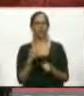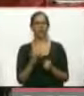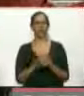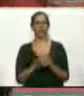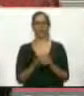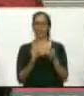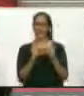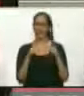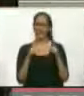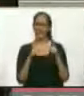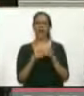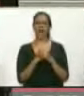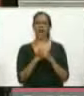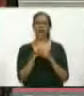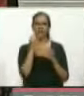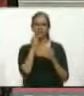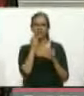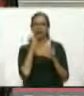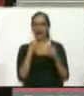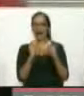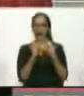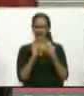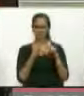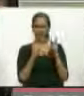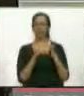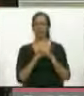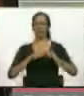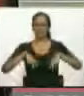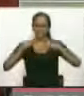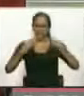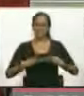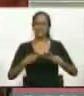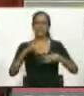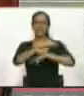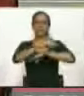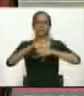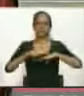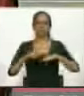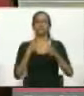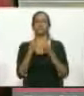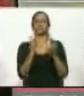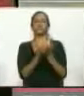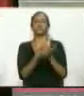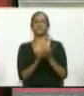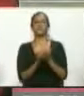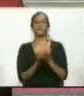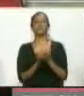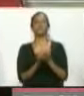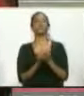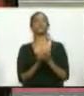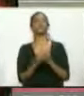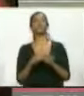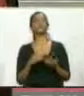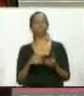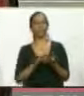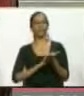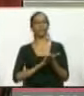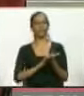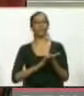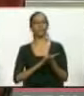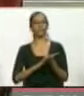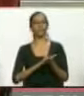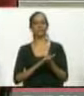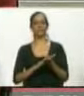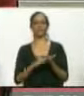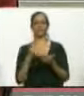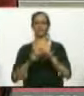las diversas manifestaciones en la diversa el rediseño de la arquitectura económica para tratar de paliar un poco los embates